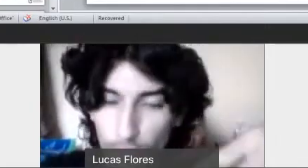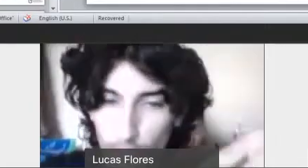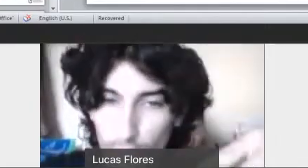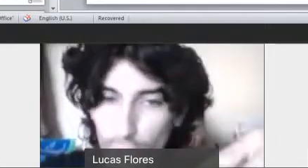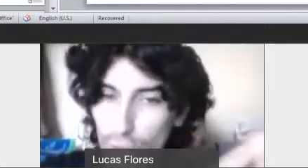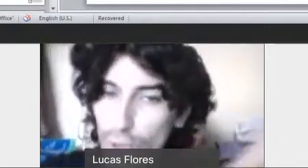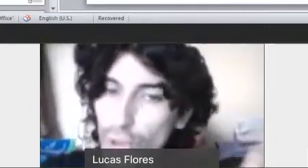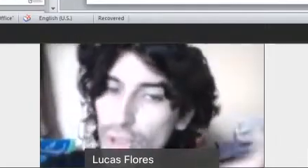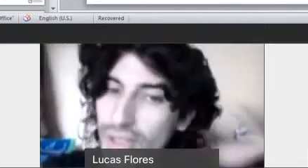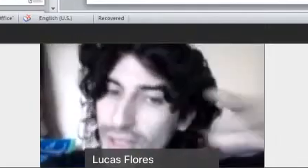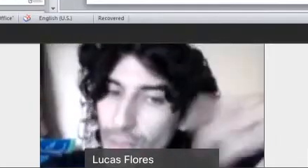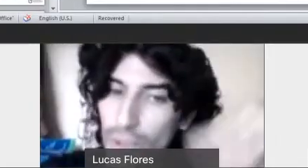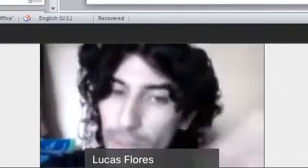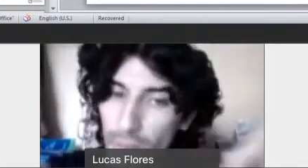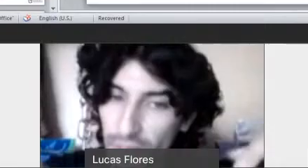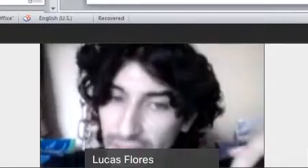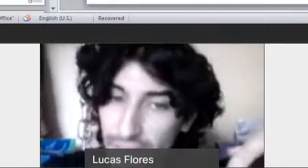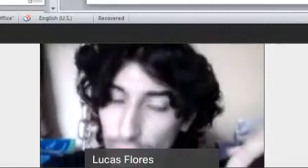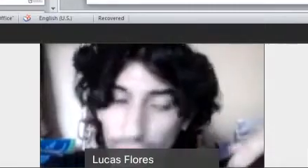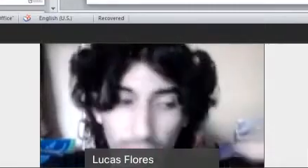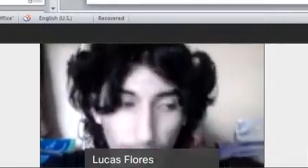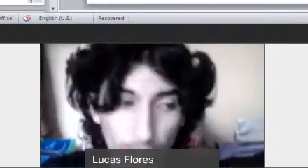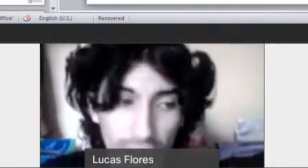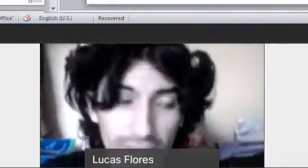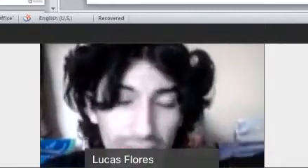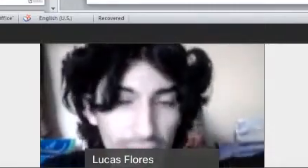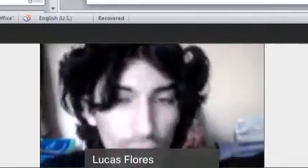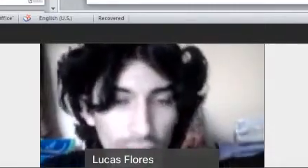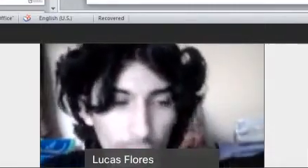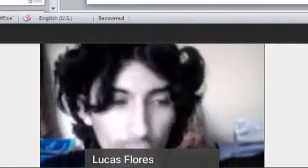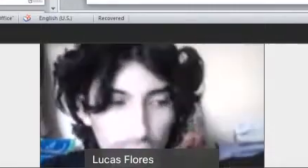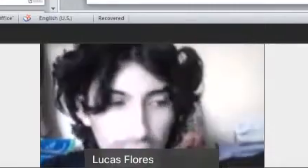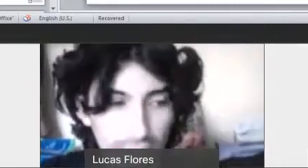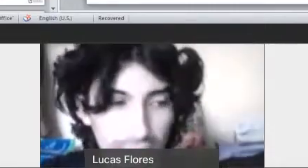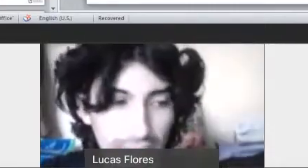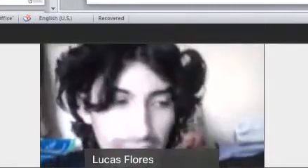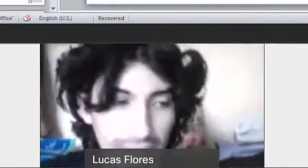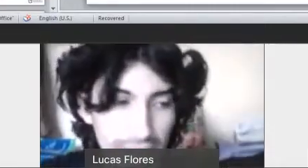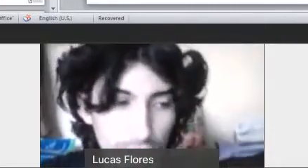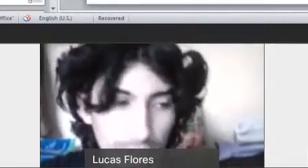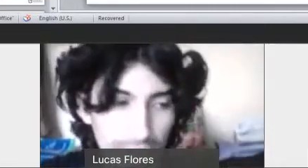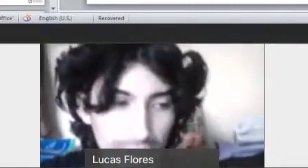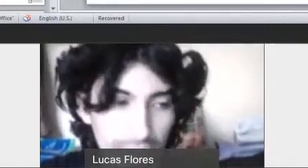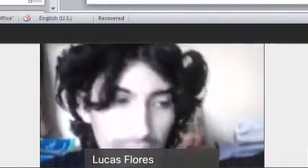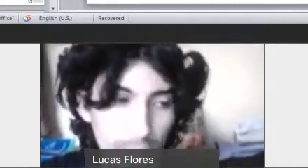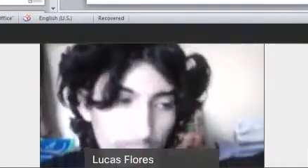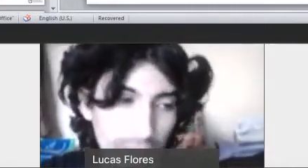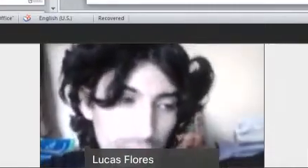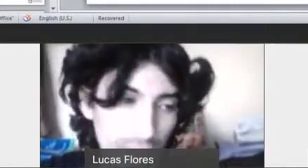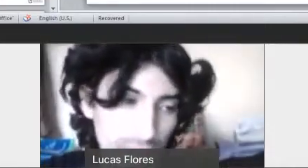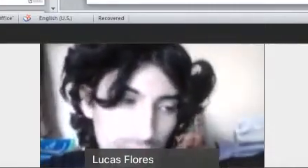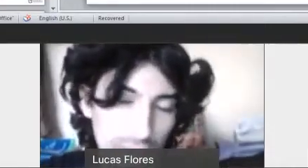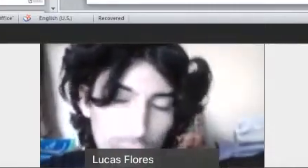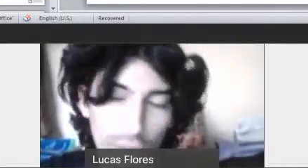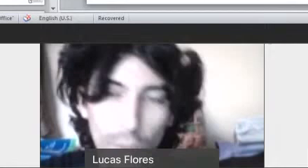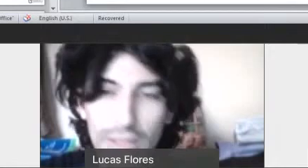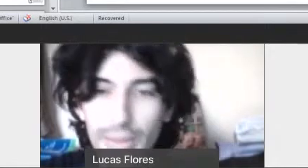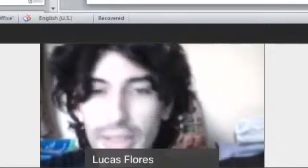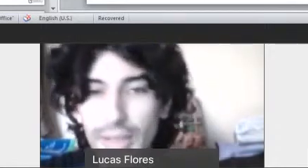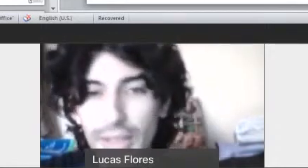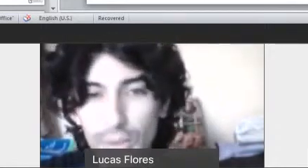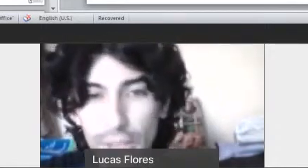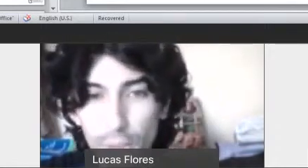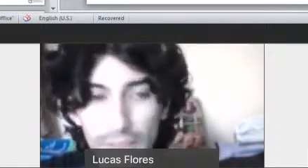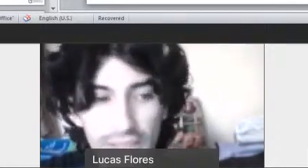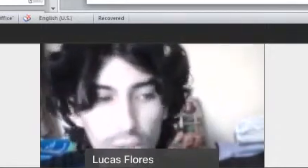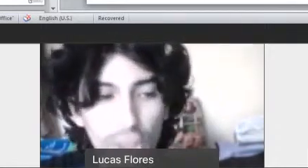muy profundo. Nosotros intentamos simplificarlo, pero en ese sentido está bueno que la clase tome este formato con el cual se